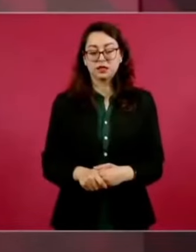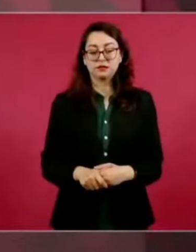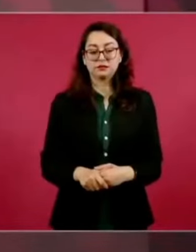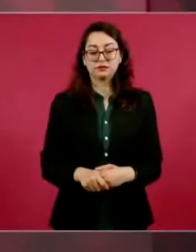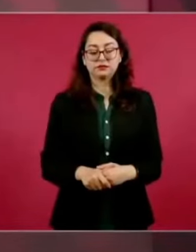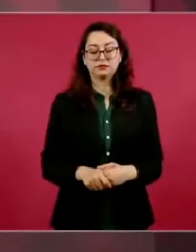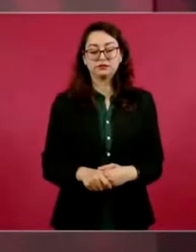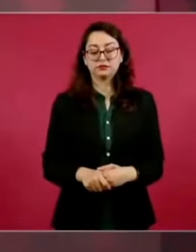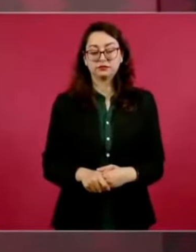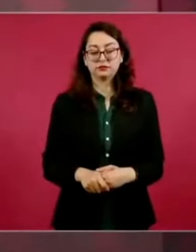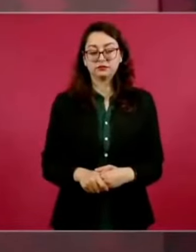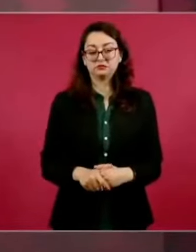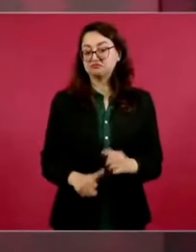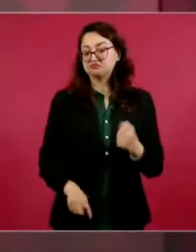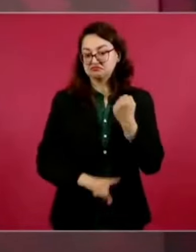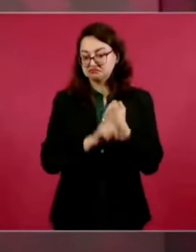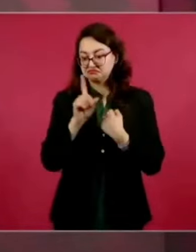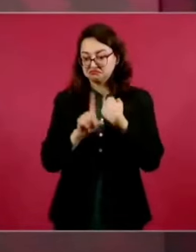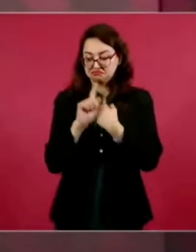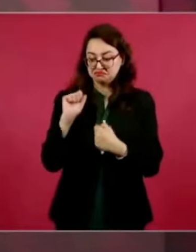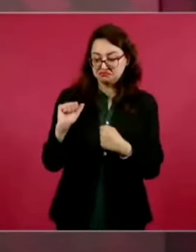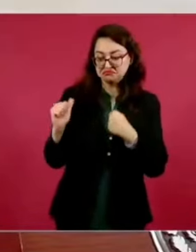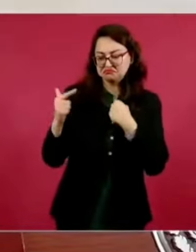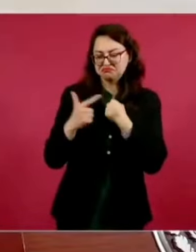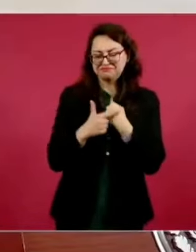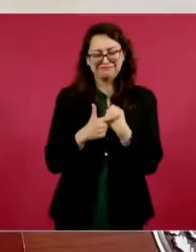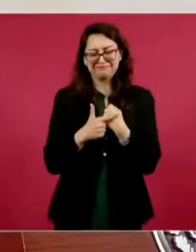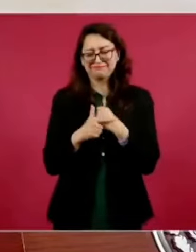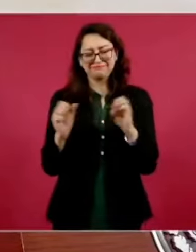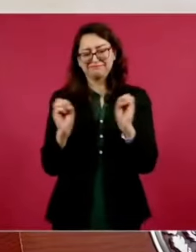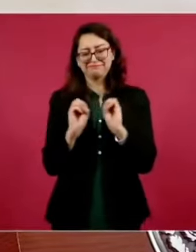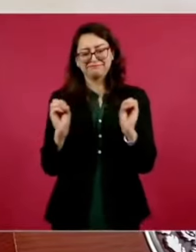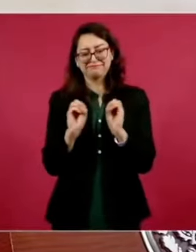ningún problema.